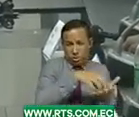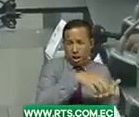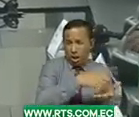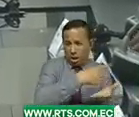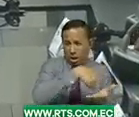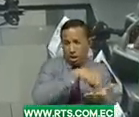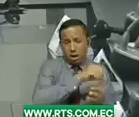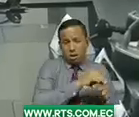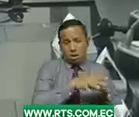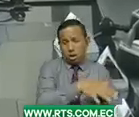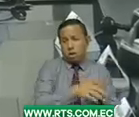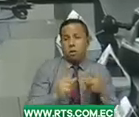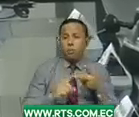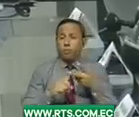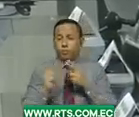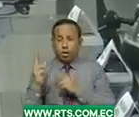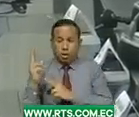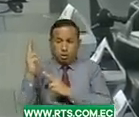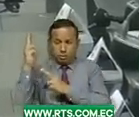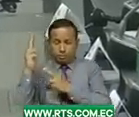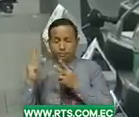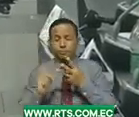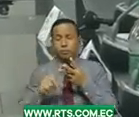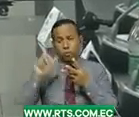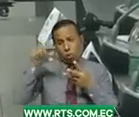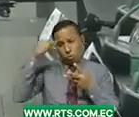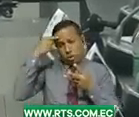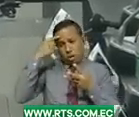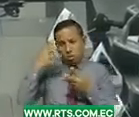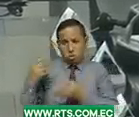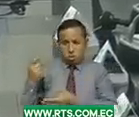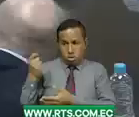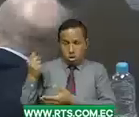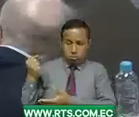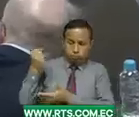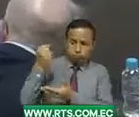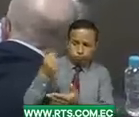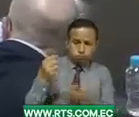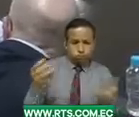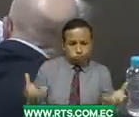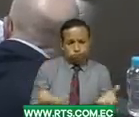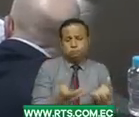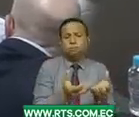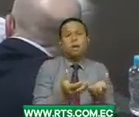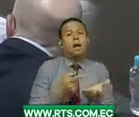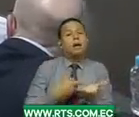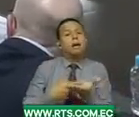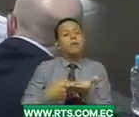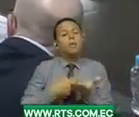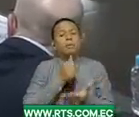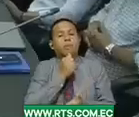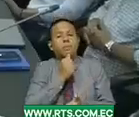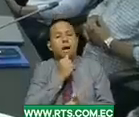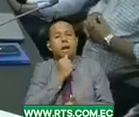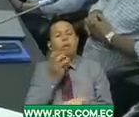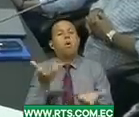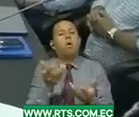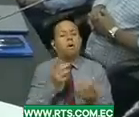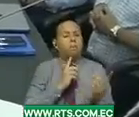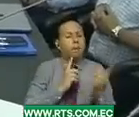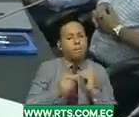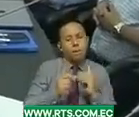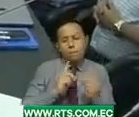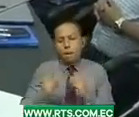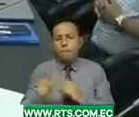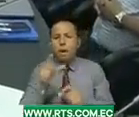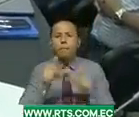Ingenieros del Ejército y el gobierno que proveerá los recursos. En una reunión privada, el presidente dialogó con algunos